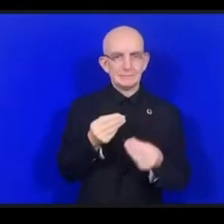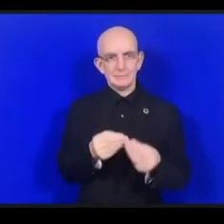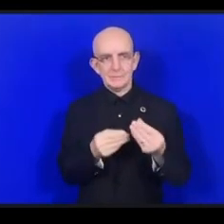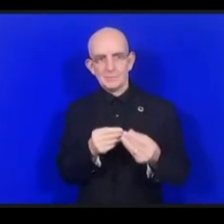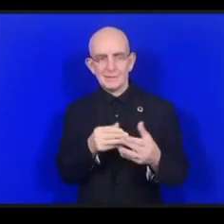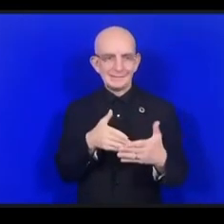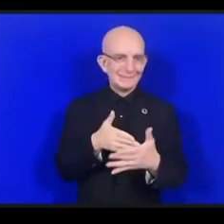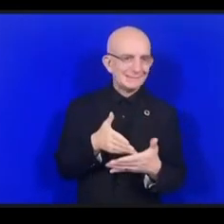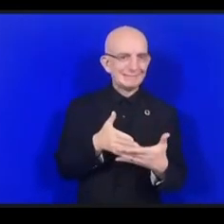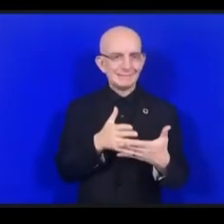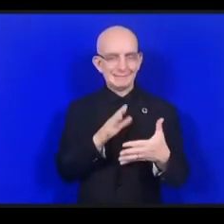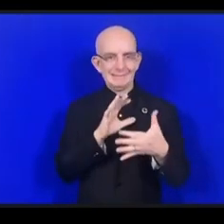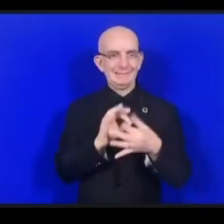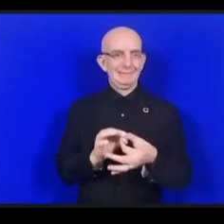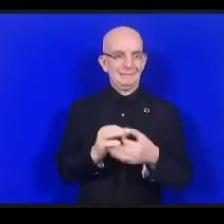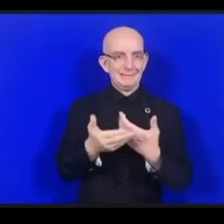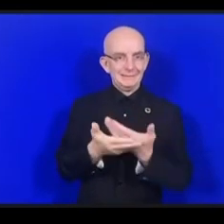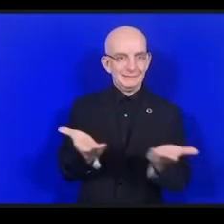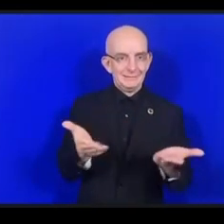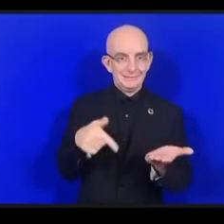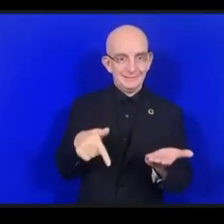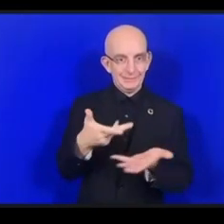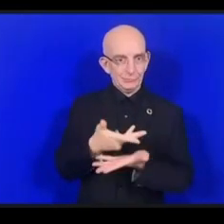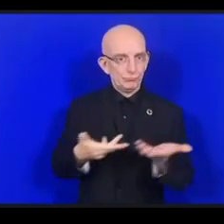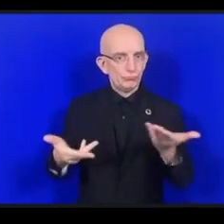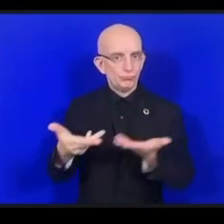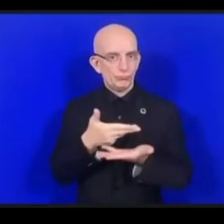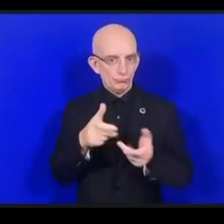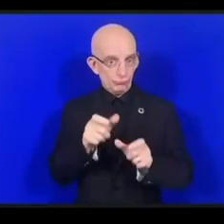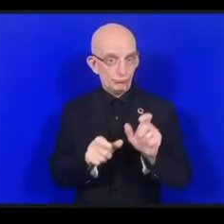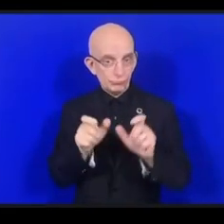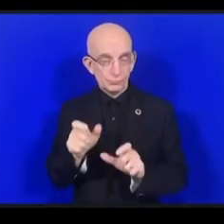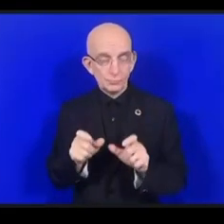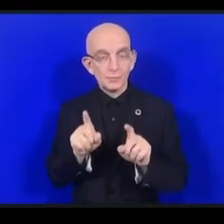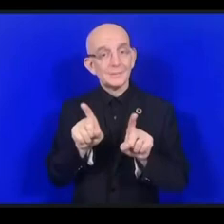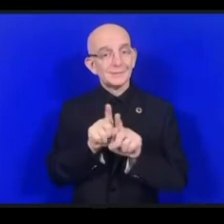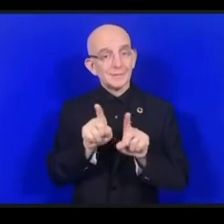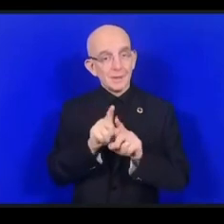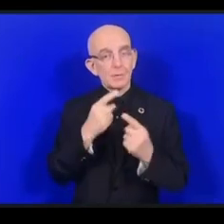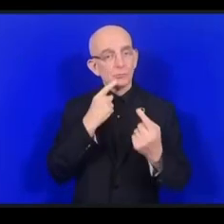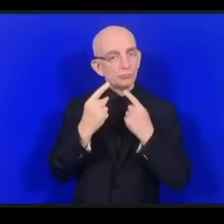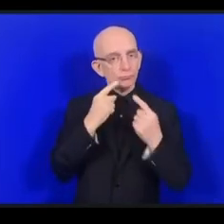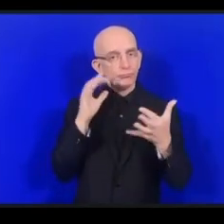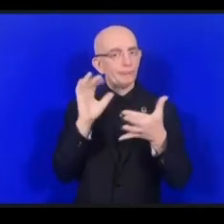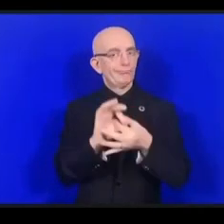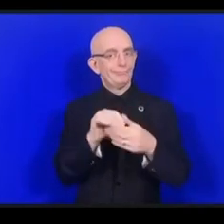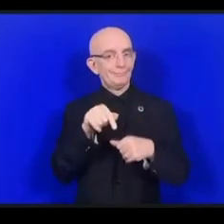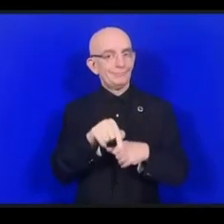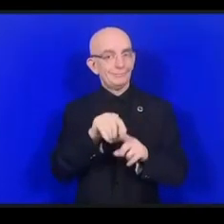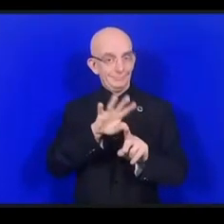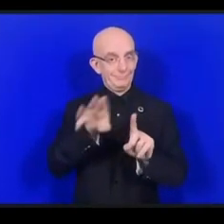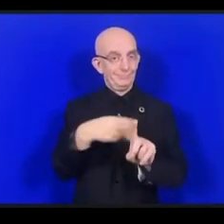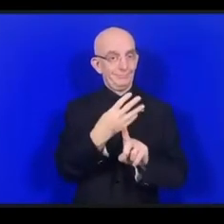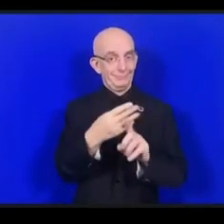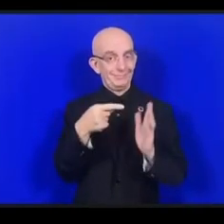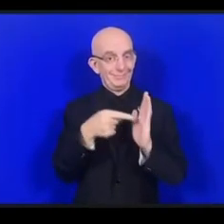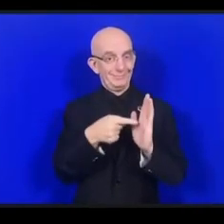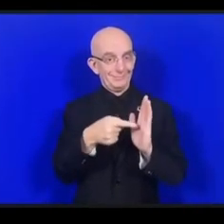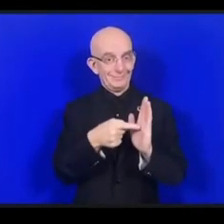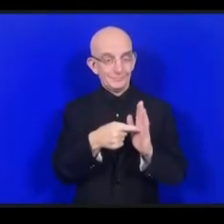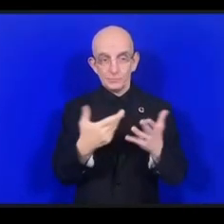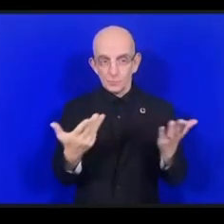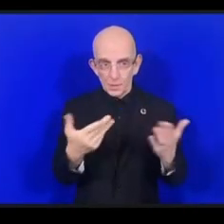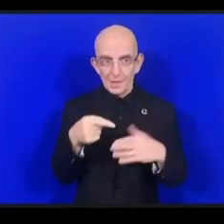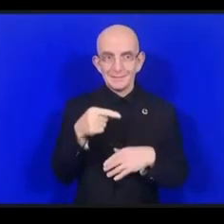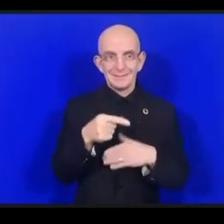como para poder lograr los od y seguir persiguiendo